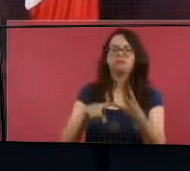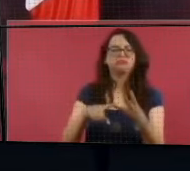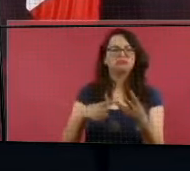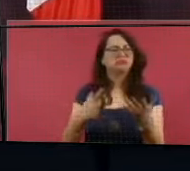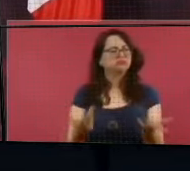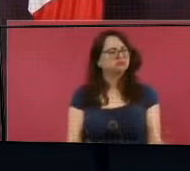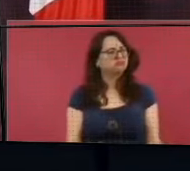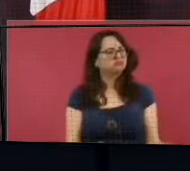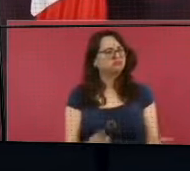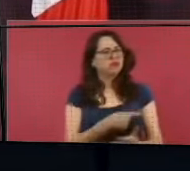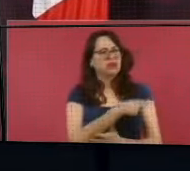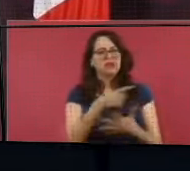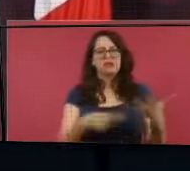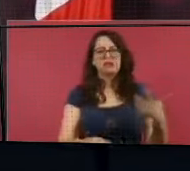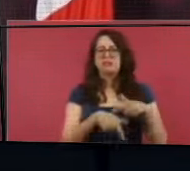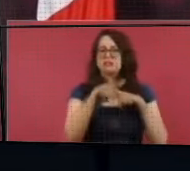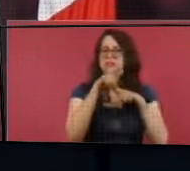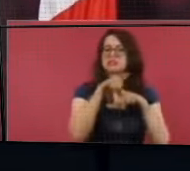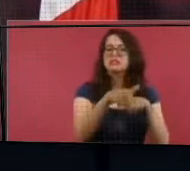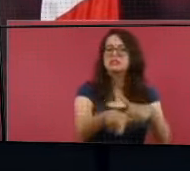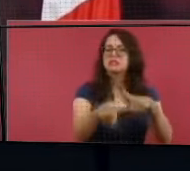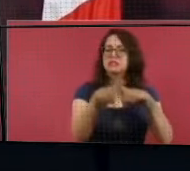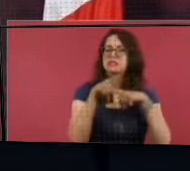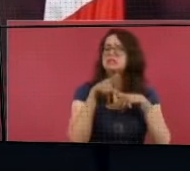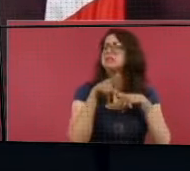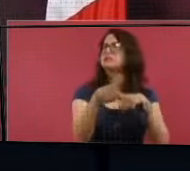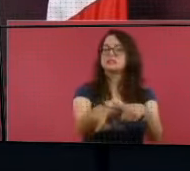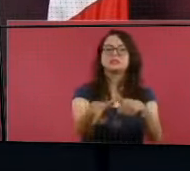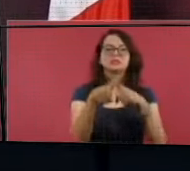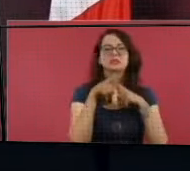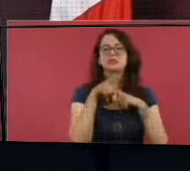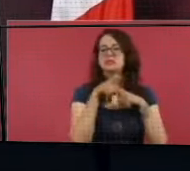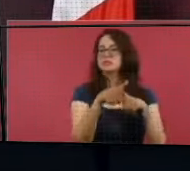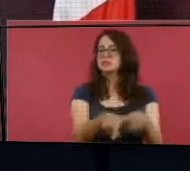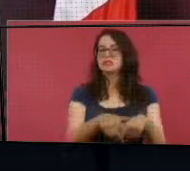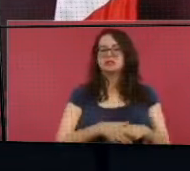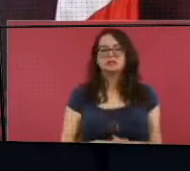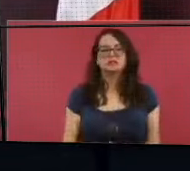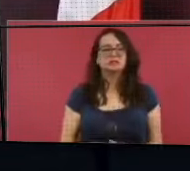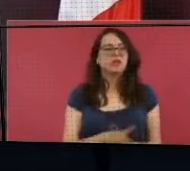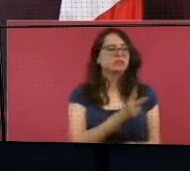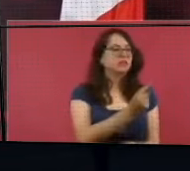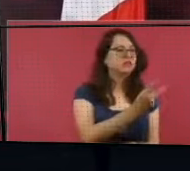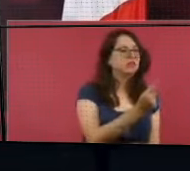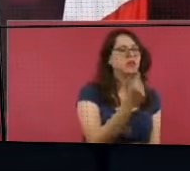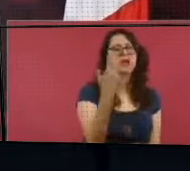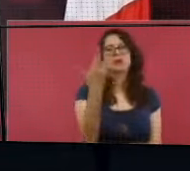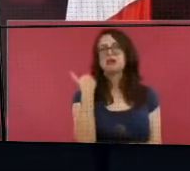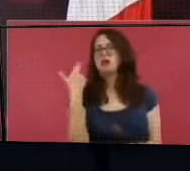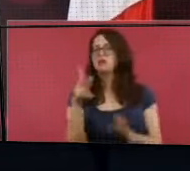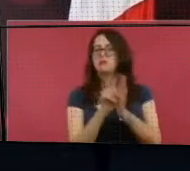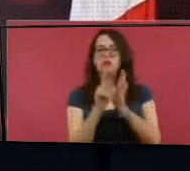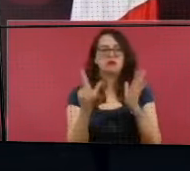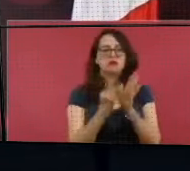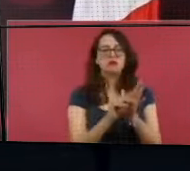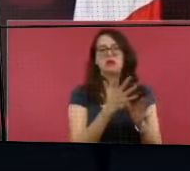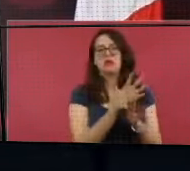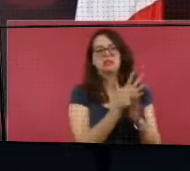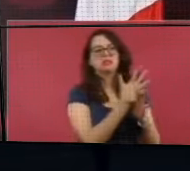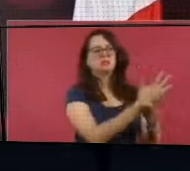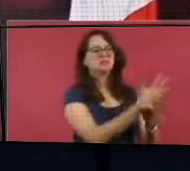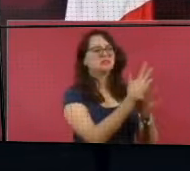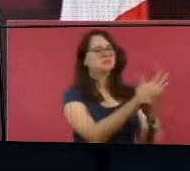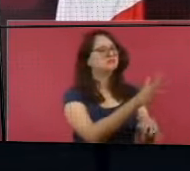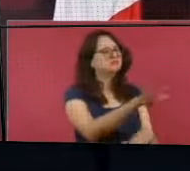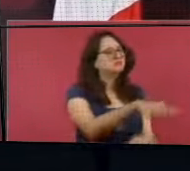falta y así y si hablamos de tema de seguridad es lo mismo él dijo que lo iba a resolver pero lo vemos cada